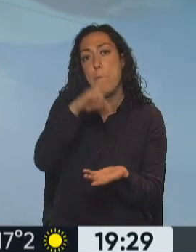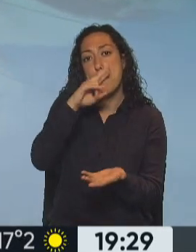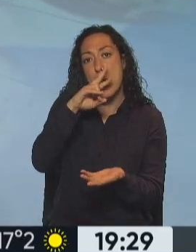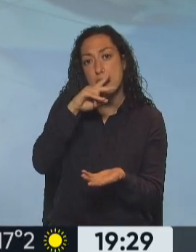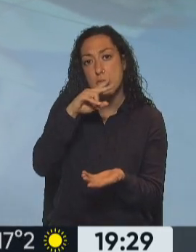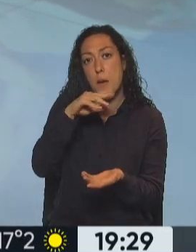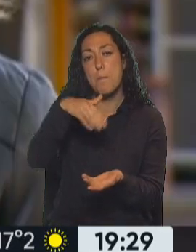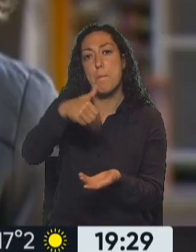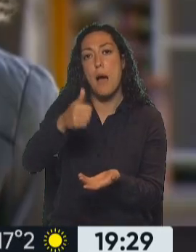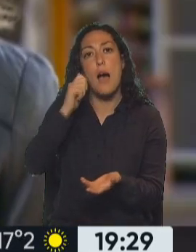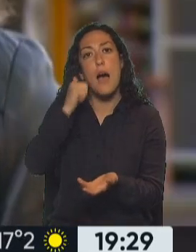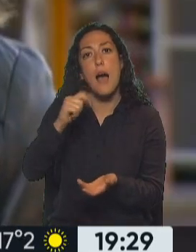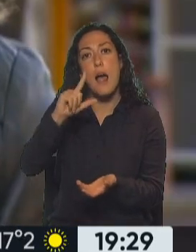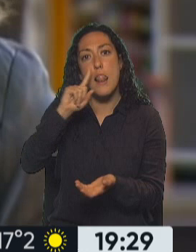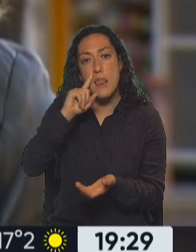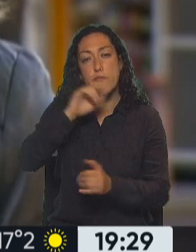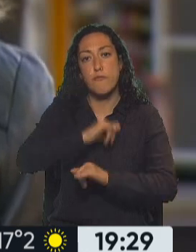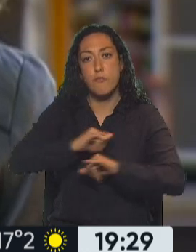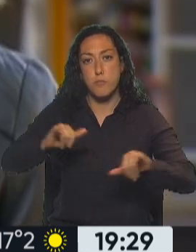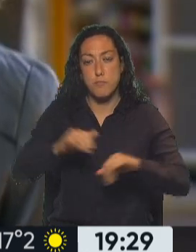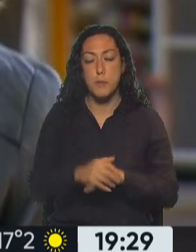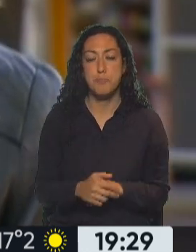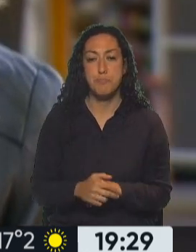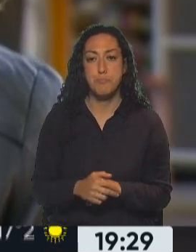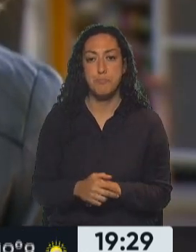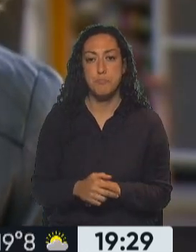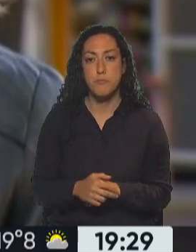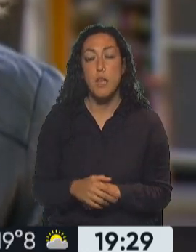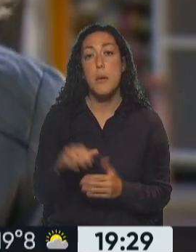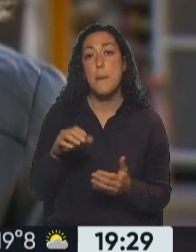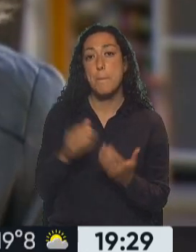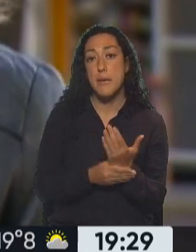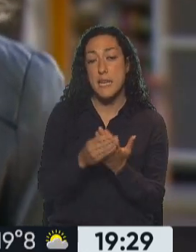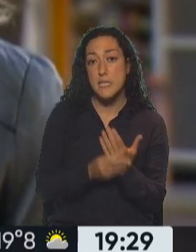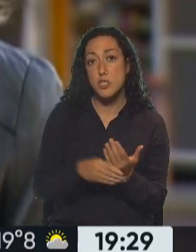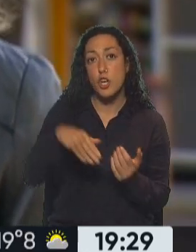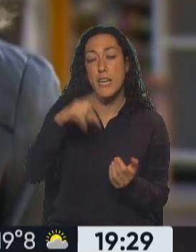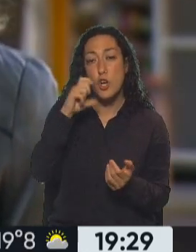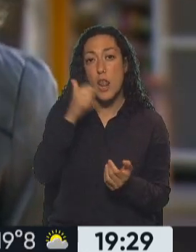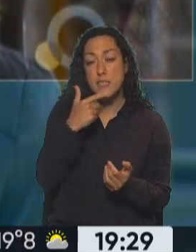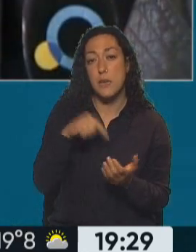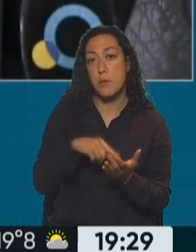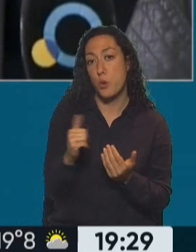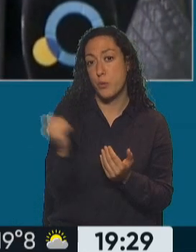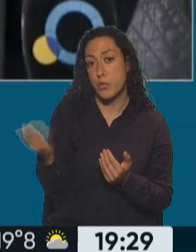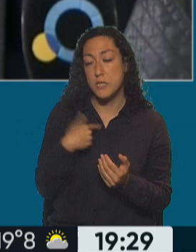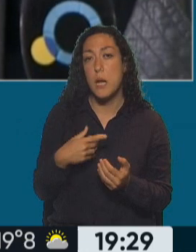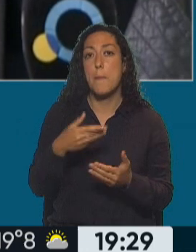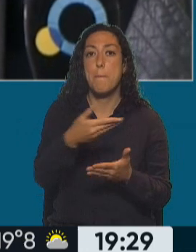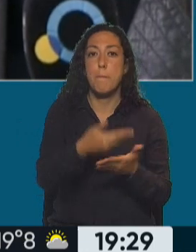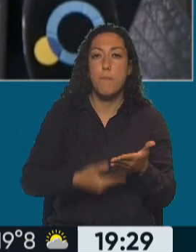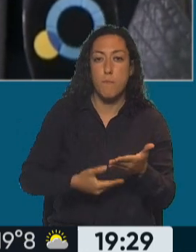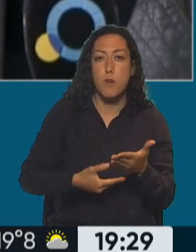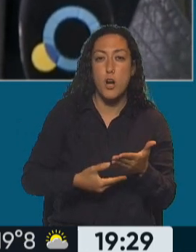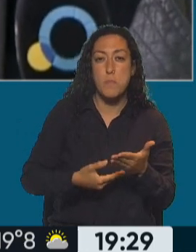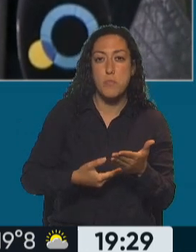favor. Fue el ministro de Salud de la provincia de Buenos Aires, Nicolás Kreplak, quien publicó el parte médico sobre